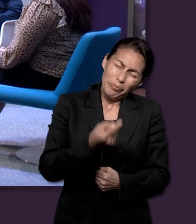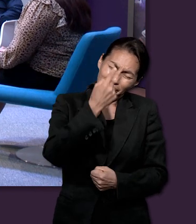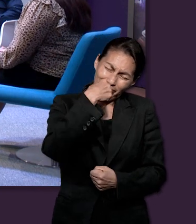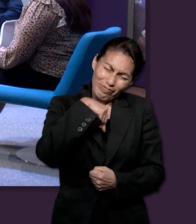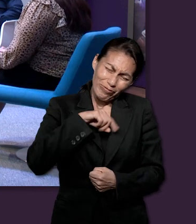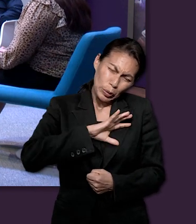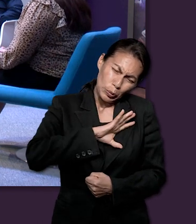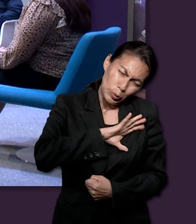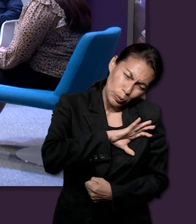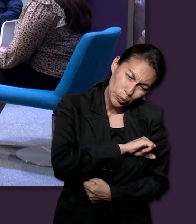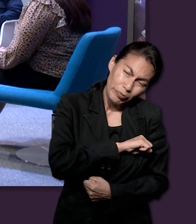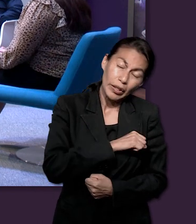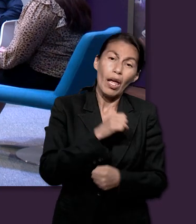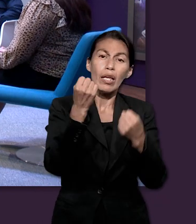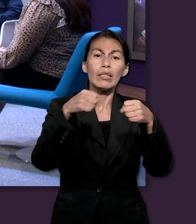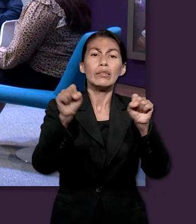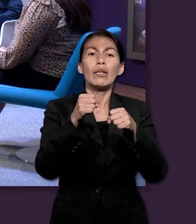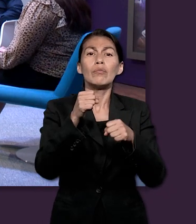grandes consecuencias es